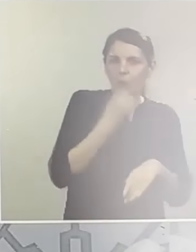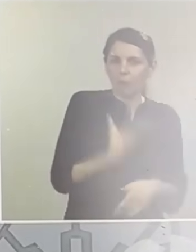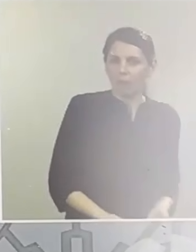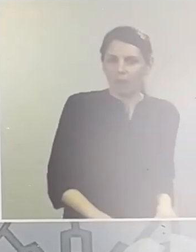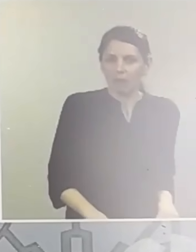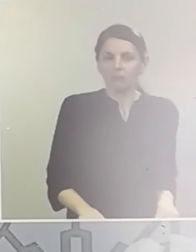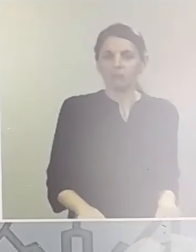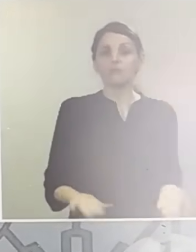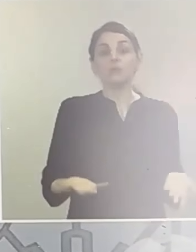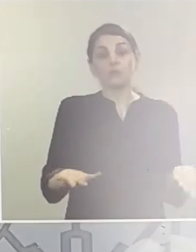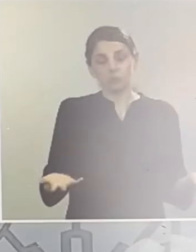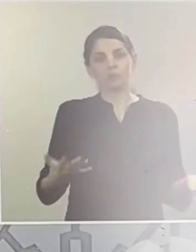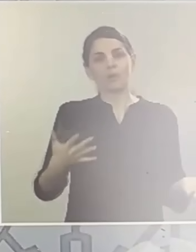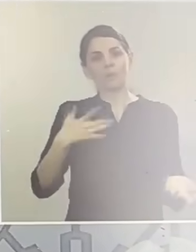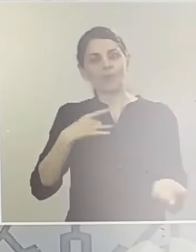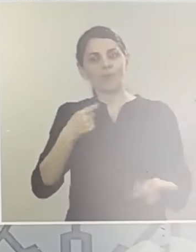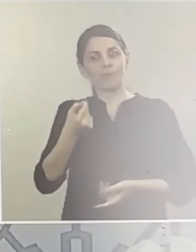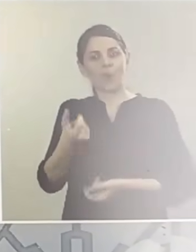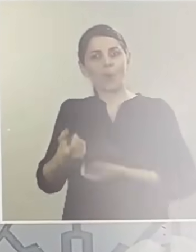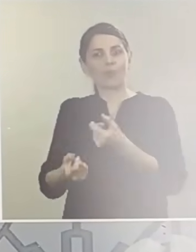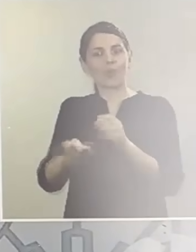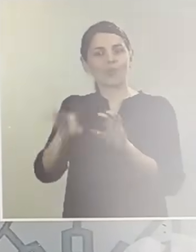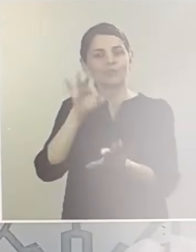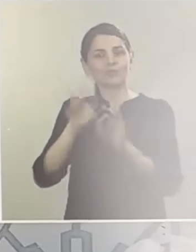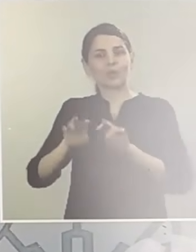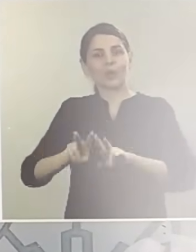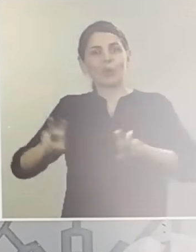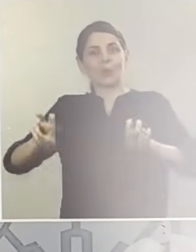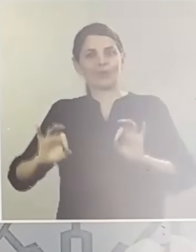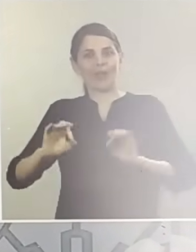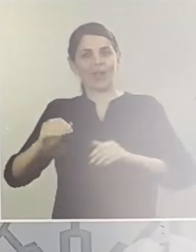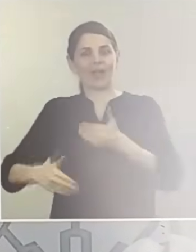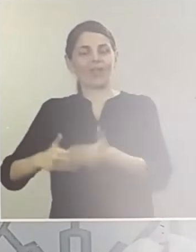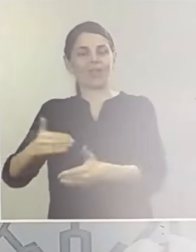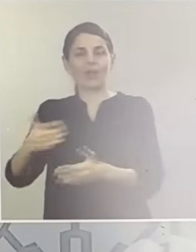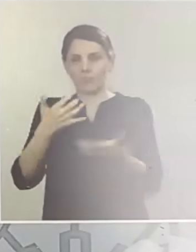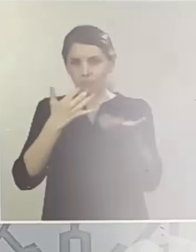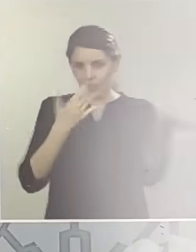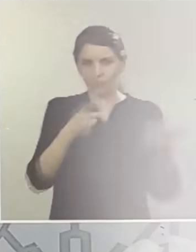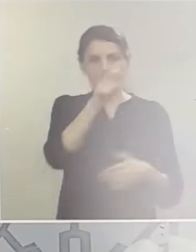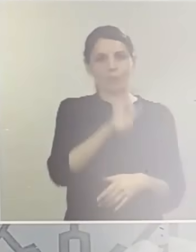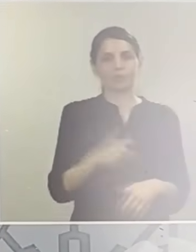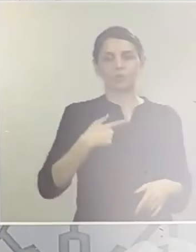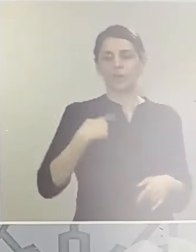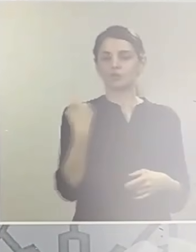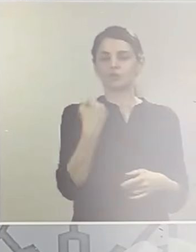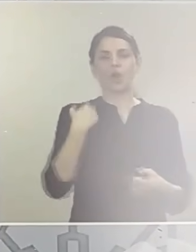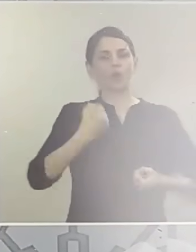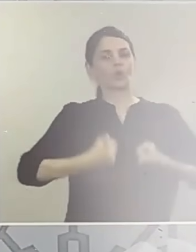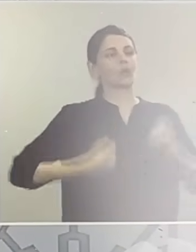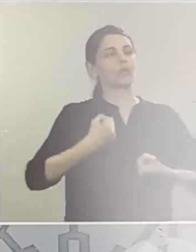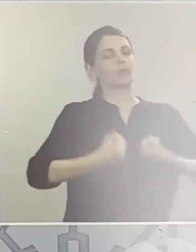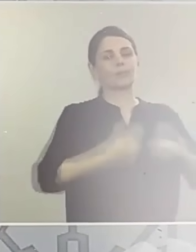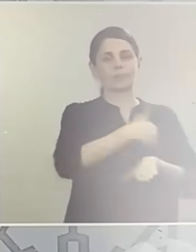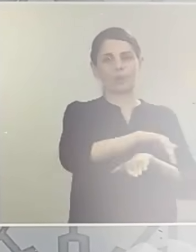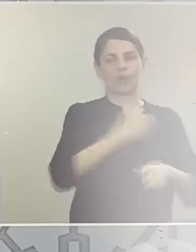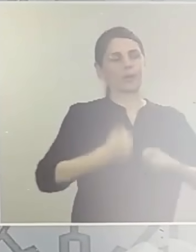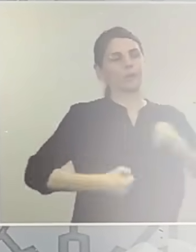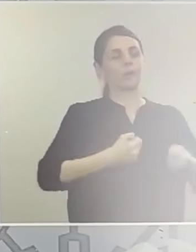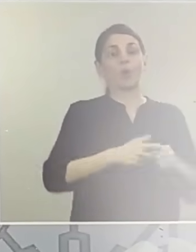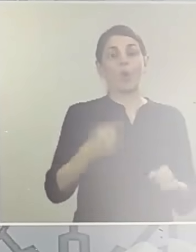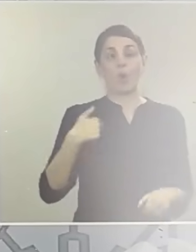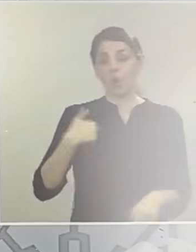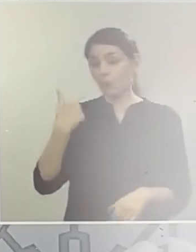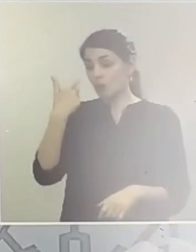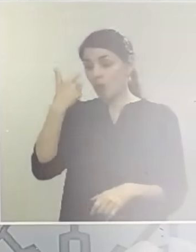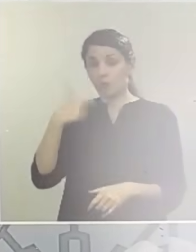ir tomando decisiones diferentes. Una persona que va corriendo sola por la calle o una persona que va sola en bicicleta no